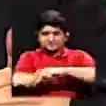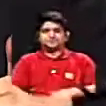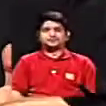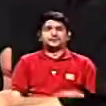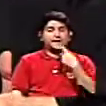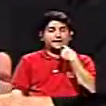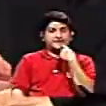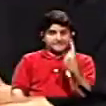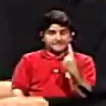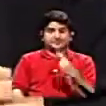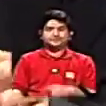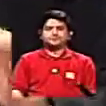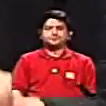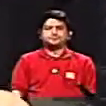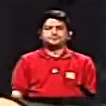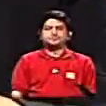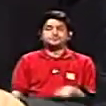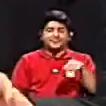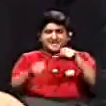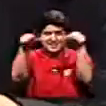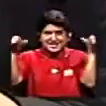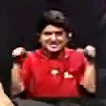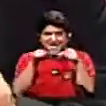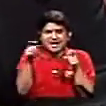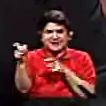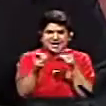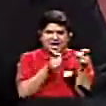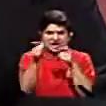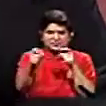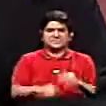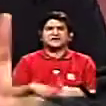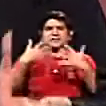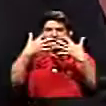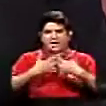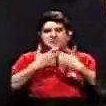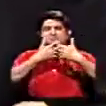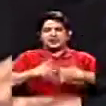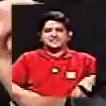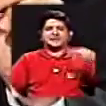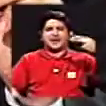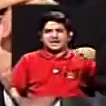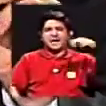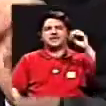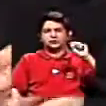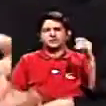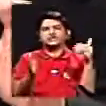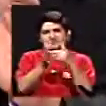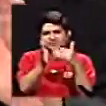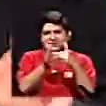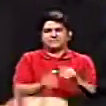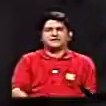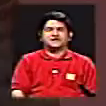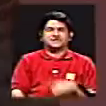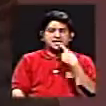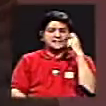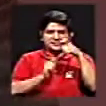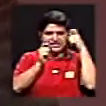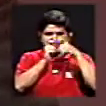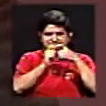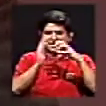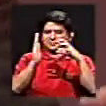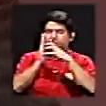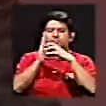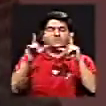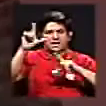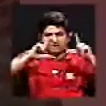donde dice que, bueno, es una zona administrada de nuevo por la empresa Hernán Solís, y dice, y lo cito textualmente el